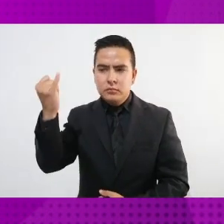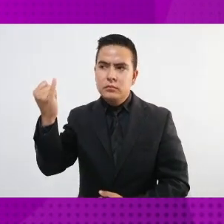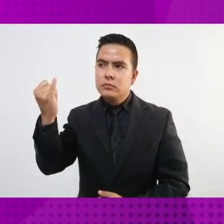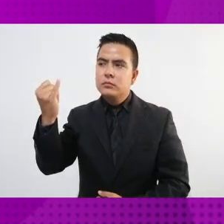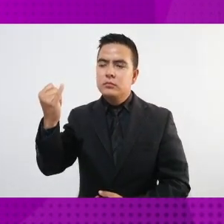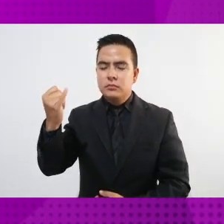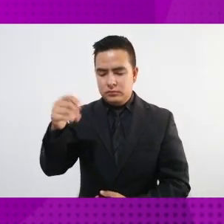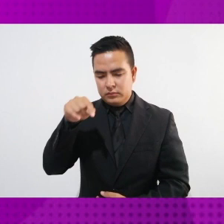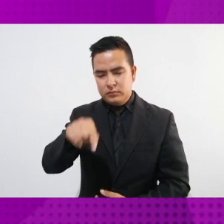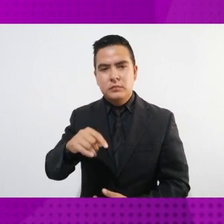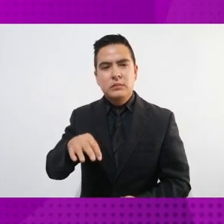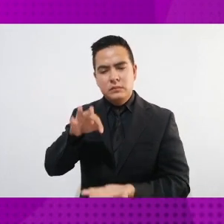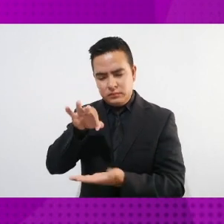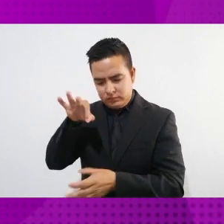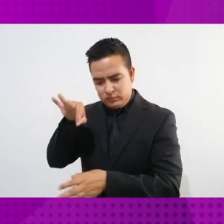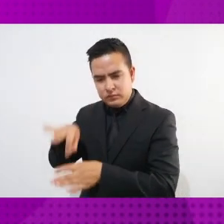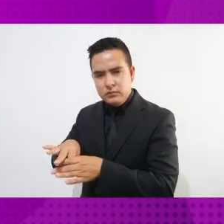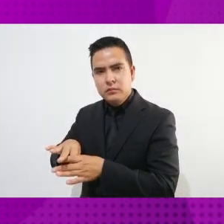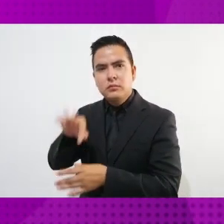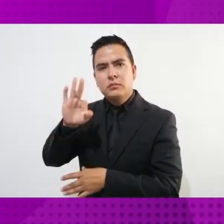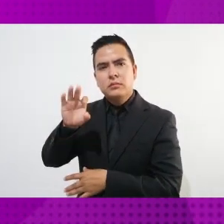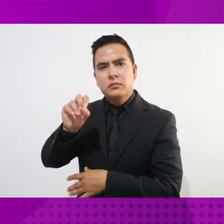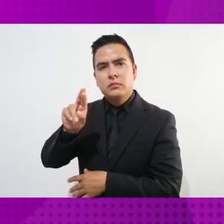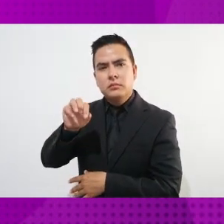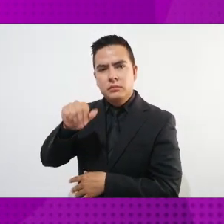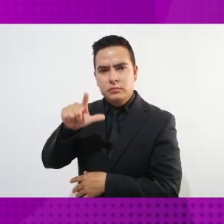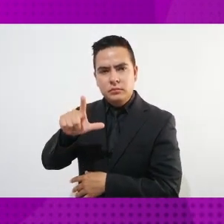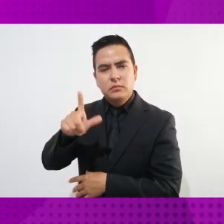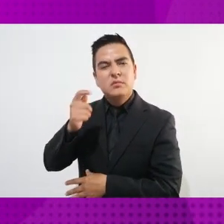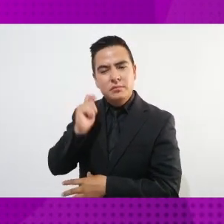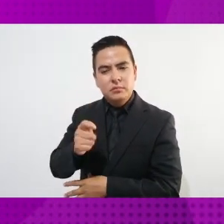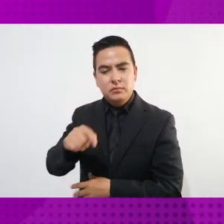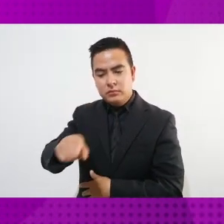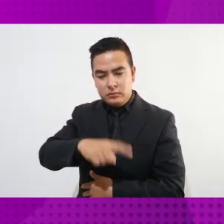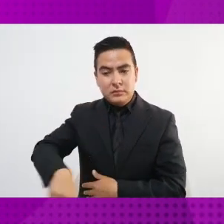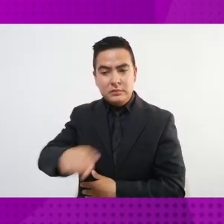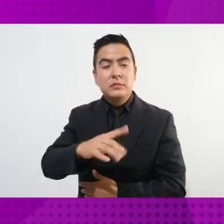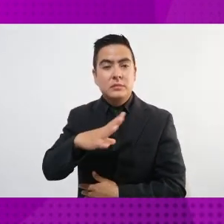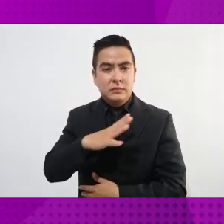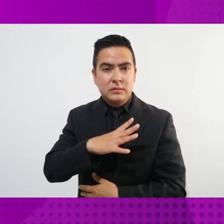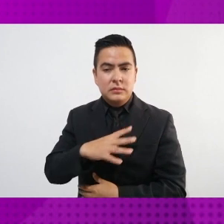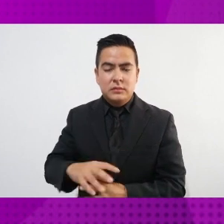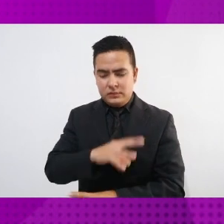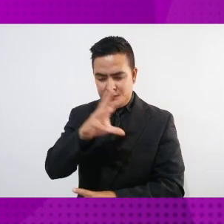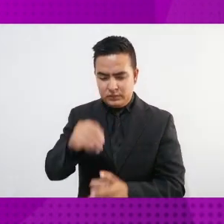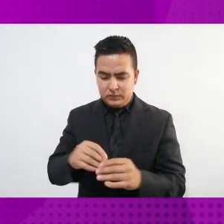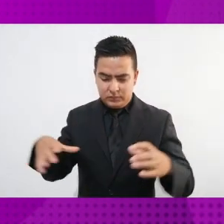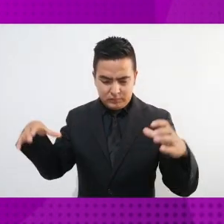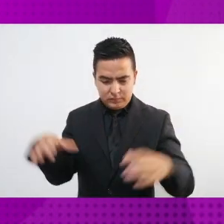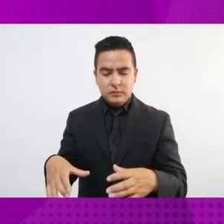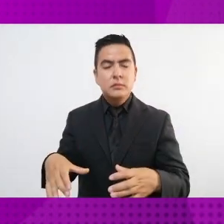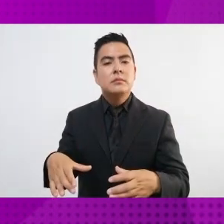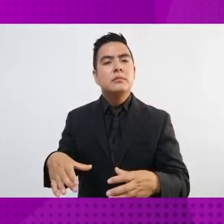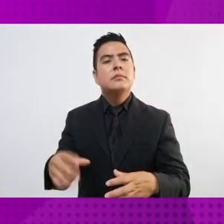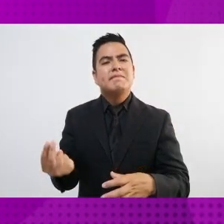de democracia formal. ¿Qué es eso, democracia formal? Para Kelsen es importante que la construcción de un